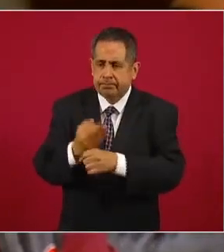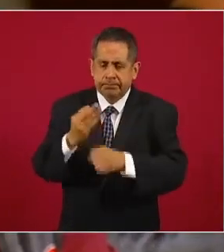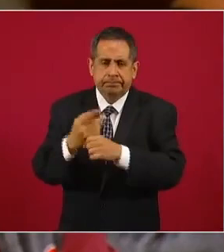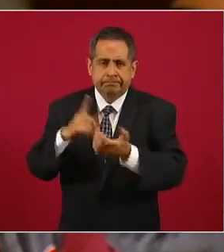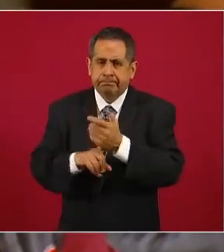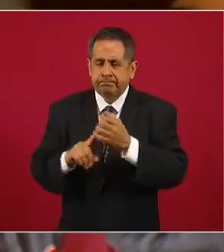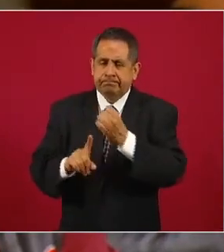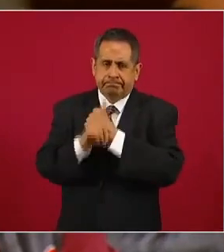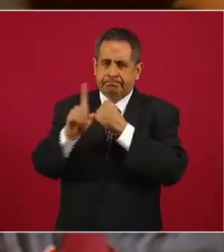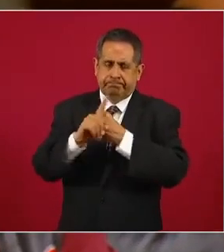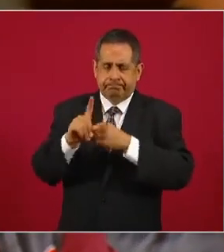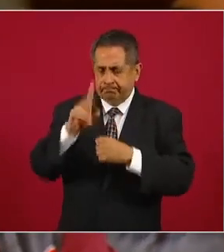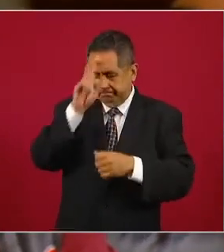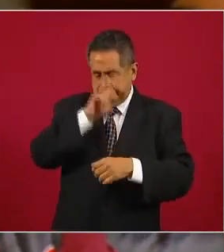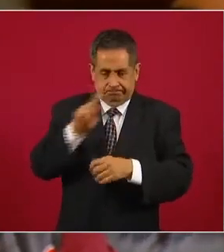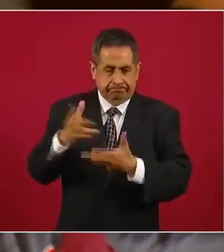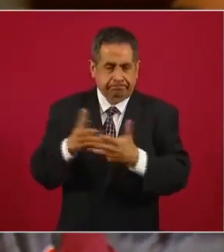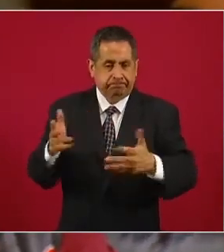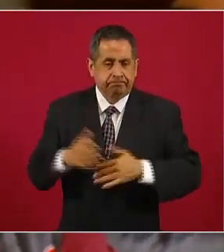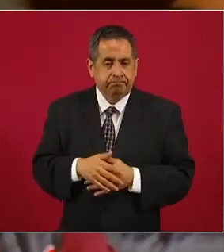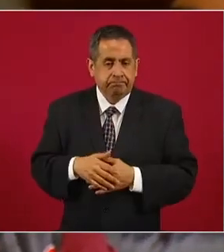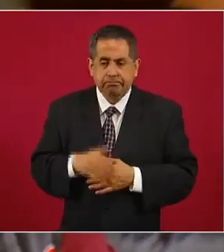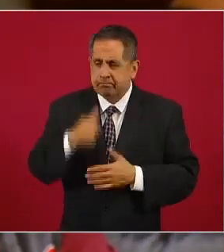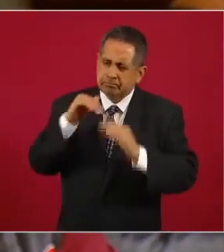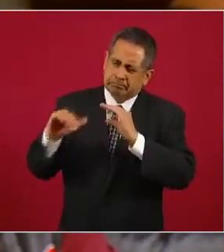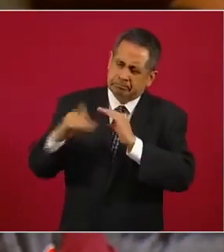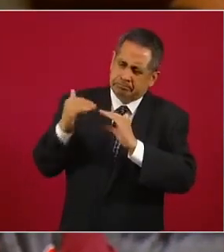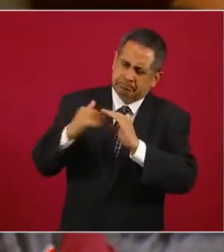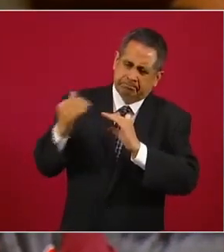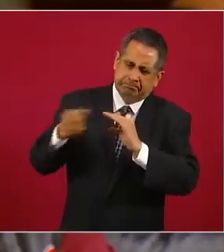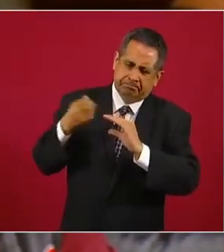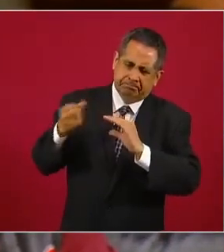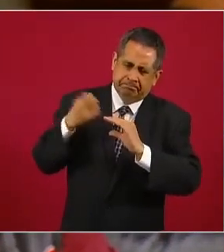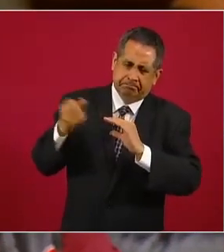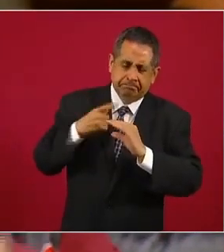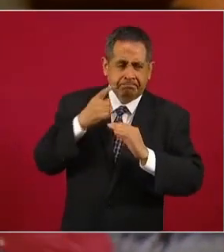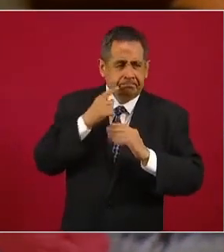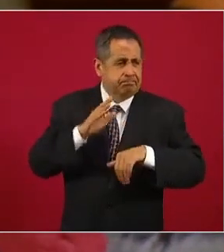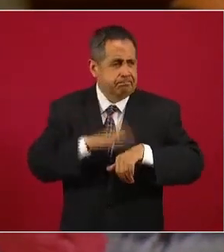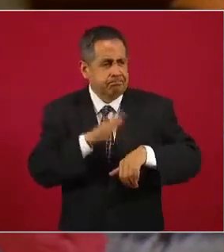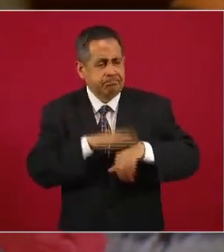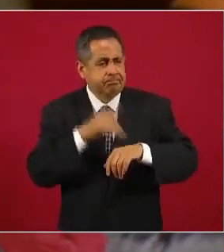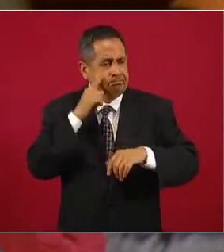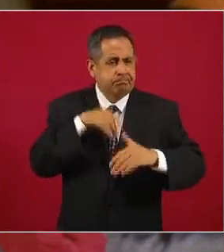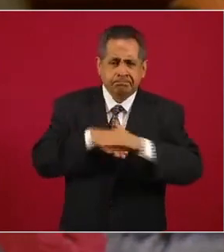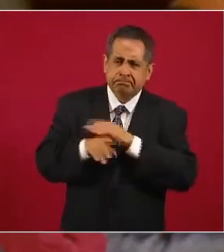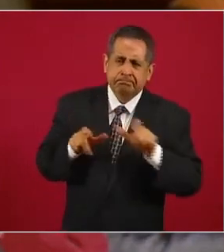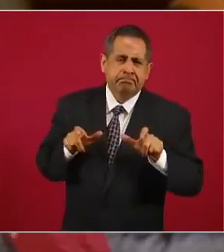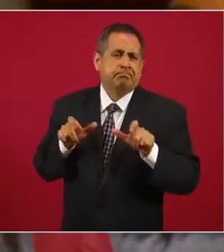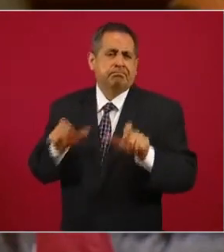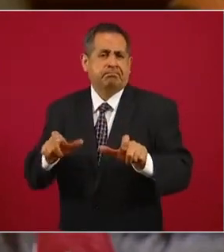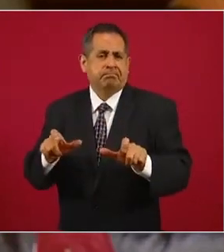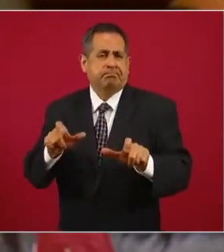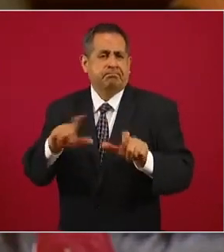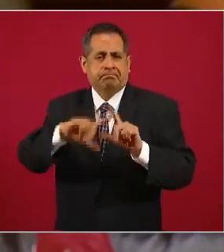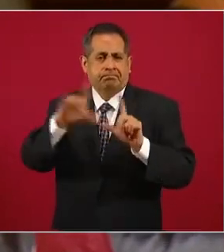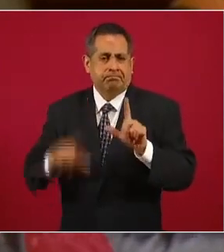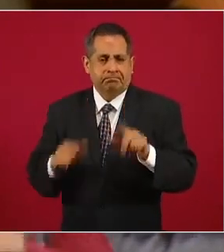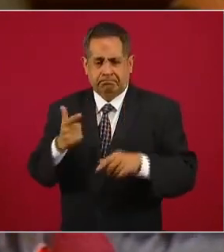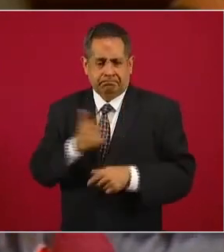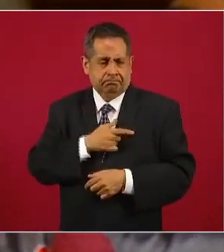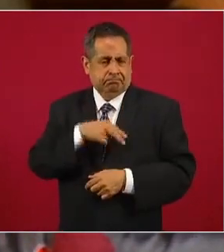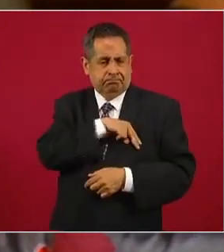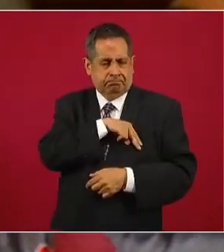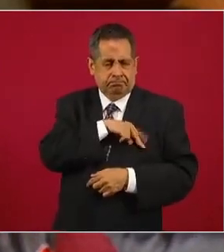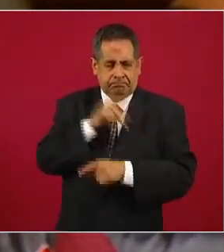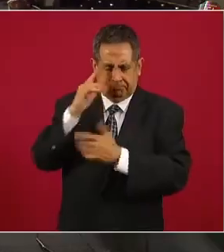la situación está muy tensa, de hecho no me han dejado de escribir, para ver sobre todo que entrara la Guardia Nacional o algo, para que ya no sigan pasando